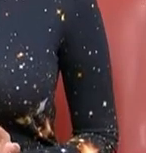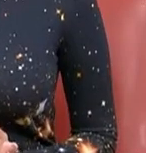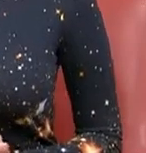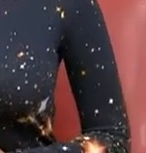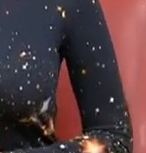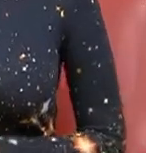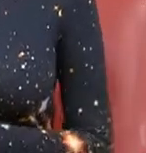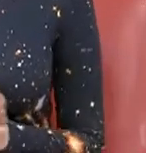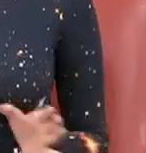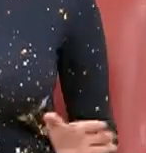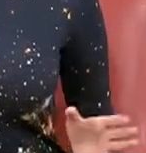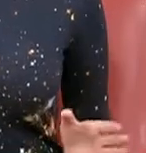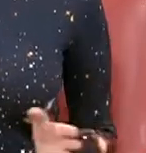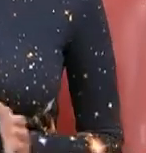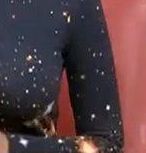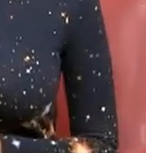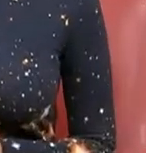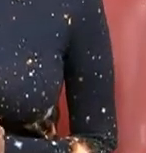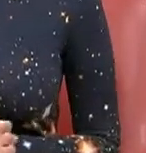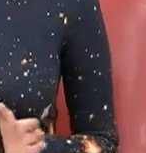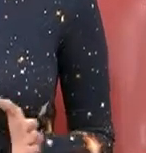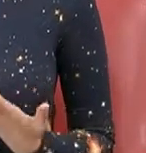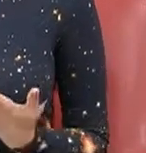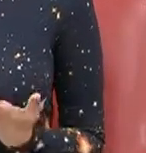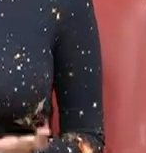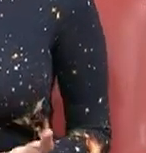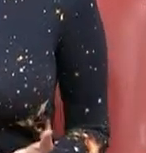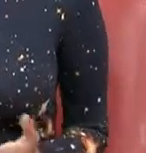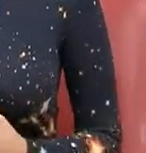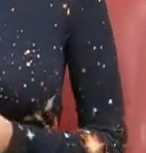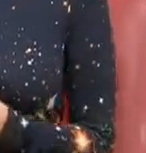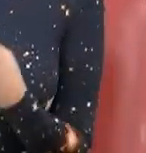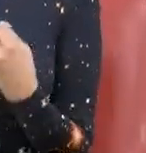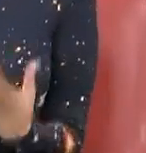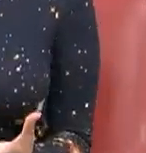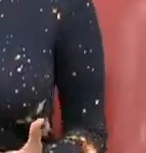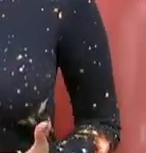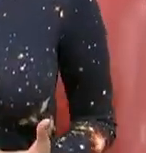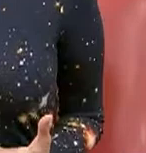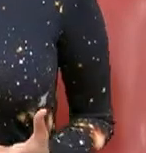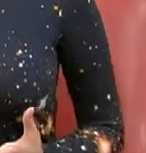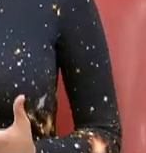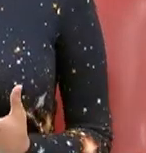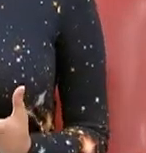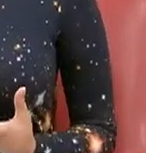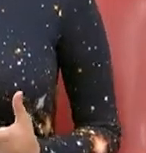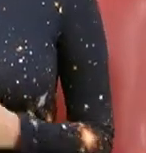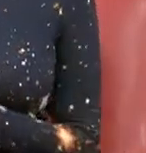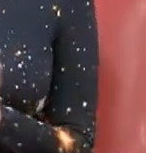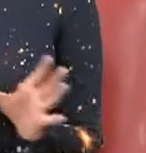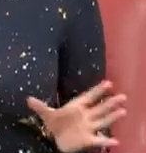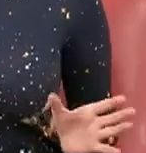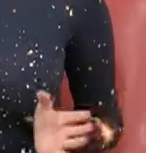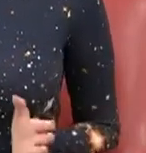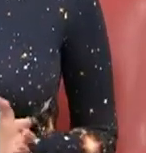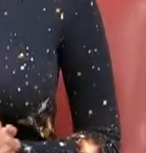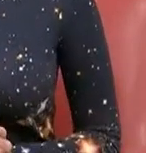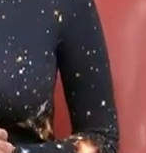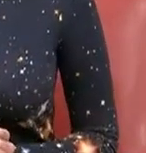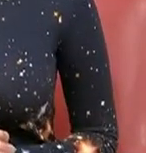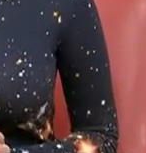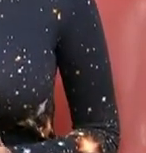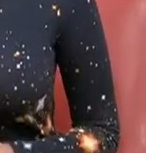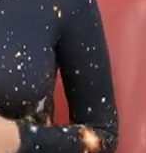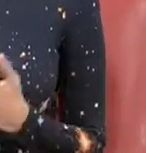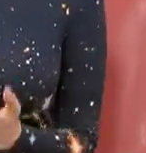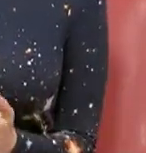que sucede en el mundo de la tecnología, de la ciencia, de la innovación, de las redes, porque pues no todo es color de rosa en